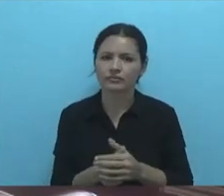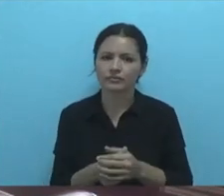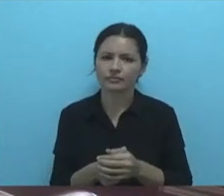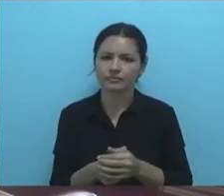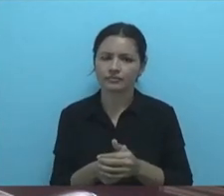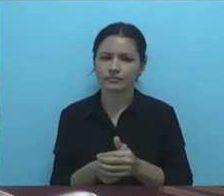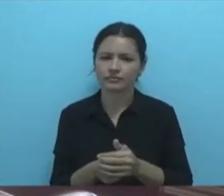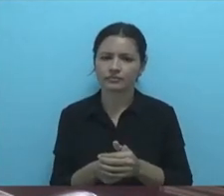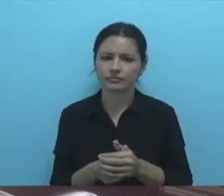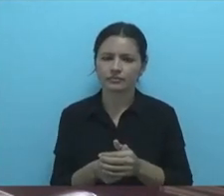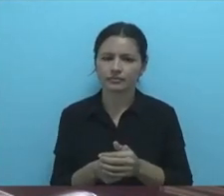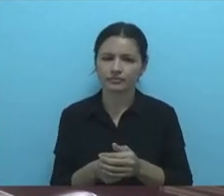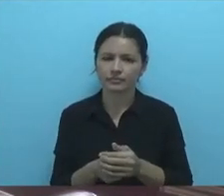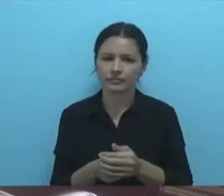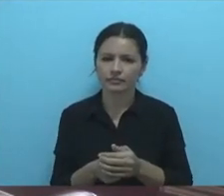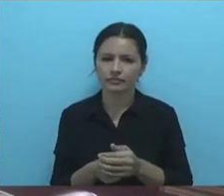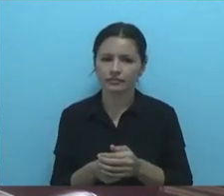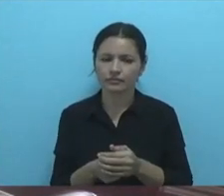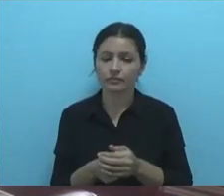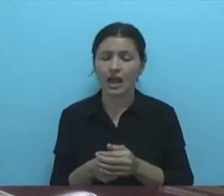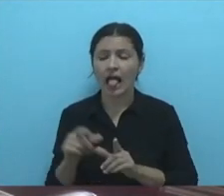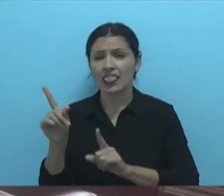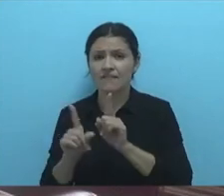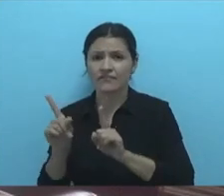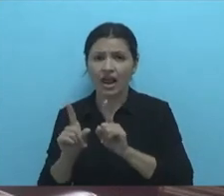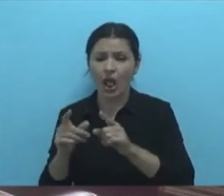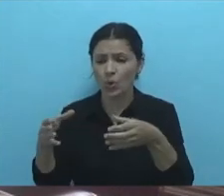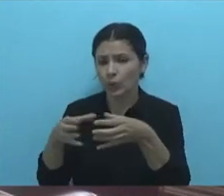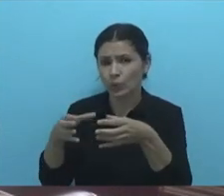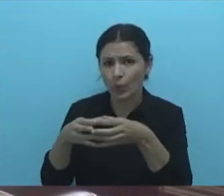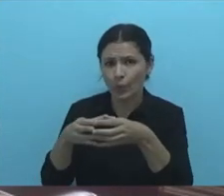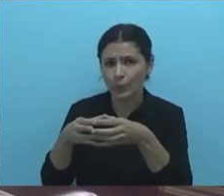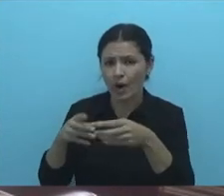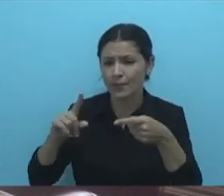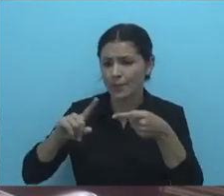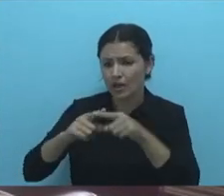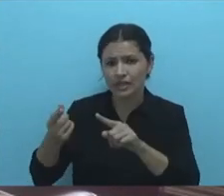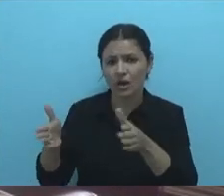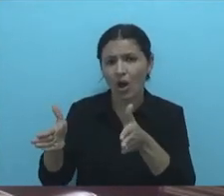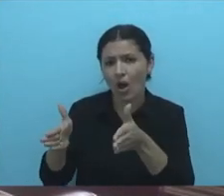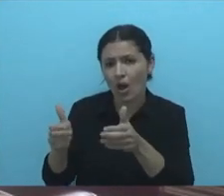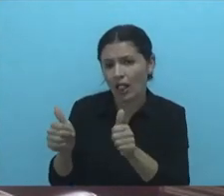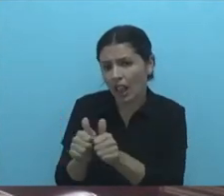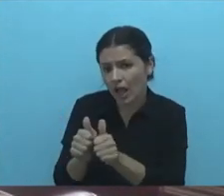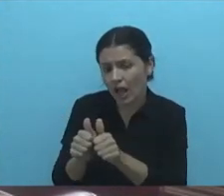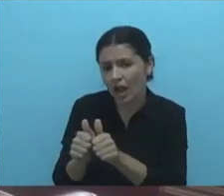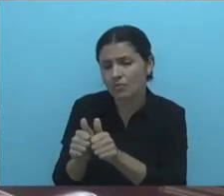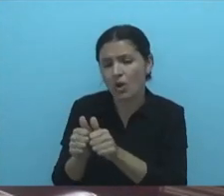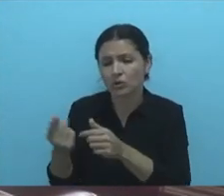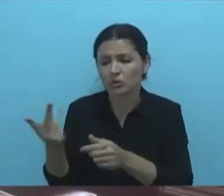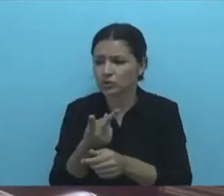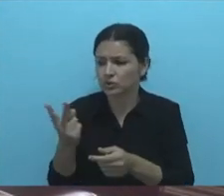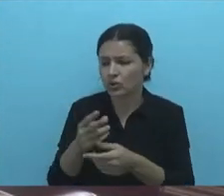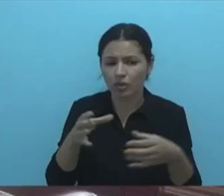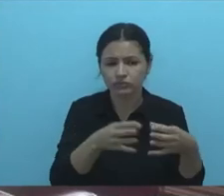pero es cierto que para determinados partidos minoritario como es el diputado y como soy yo muchas